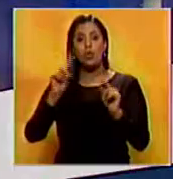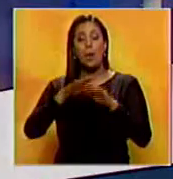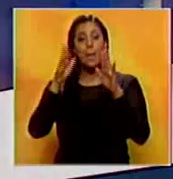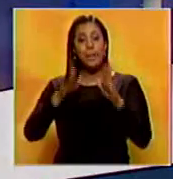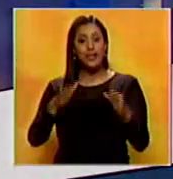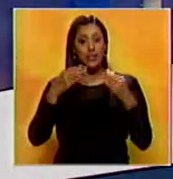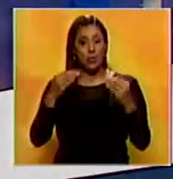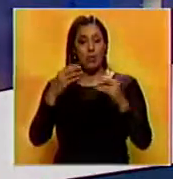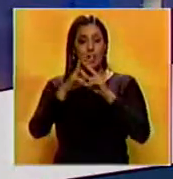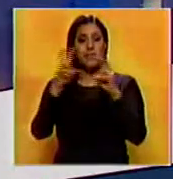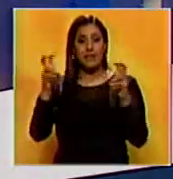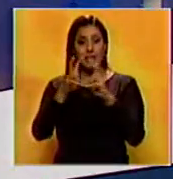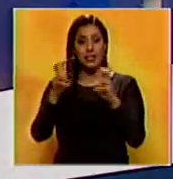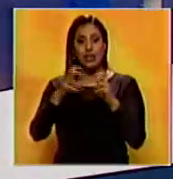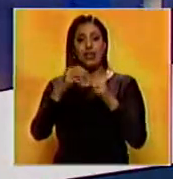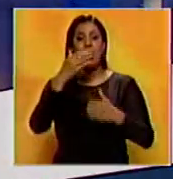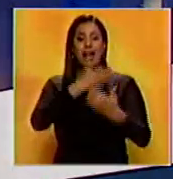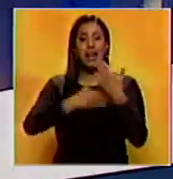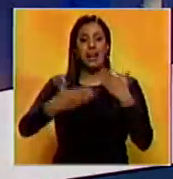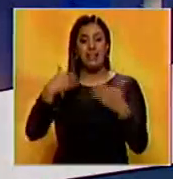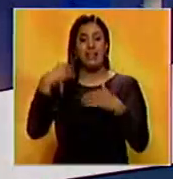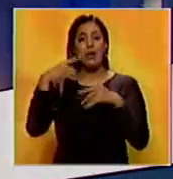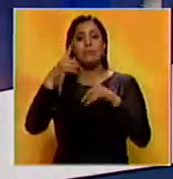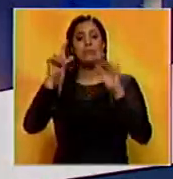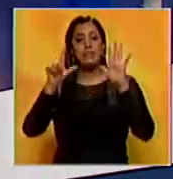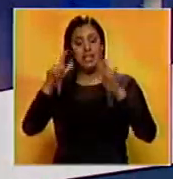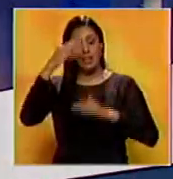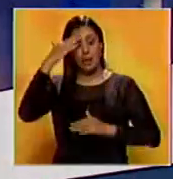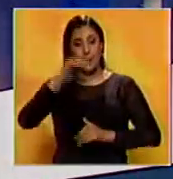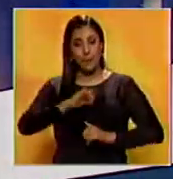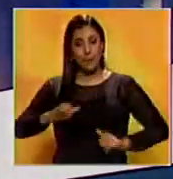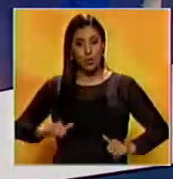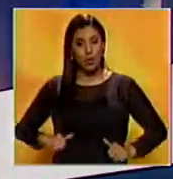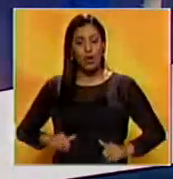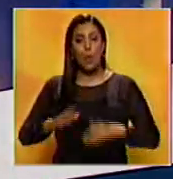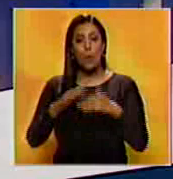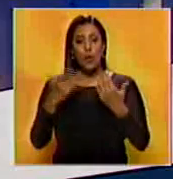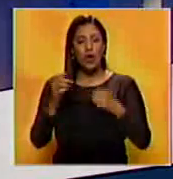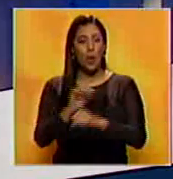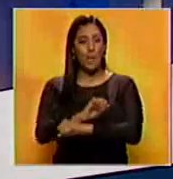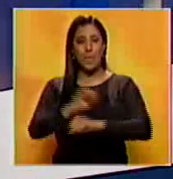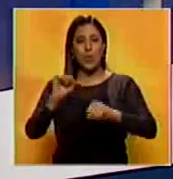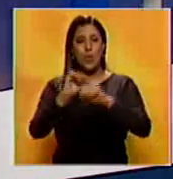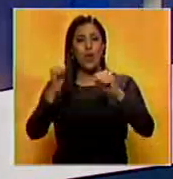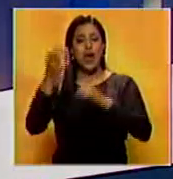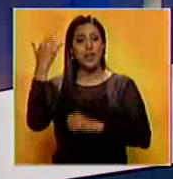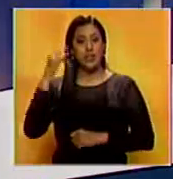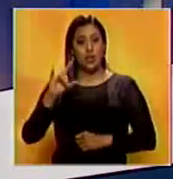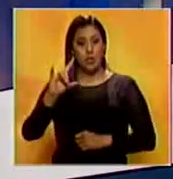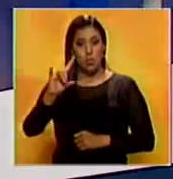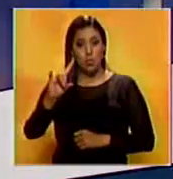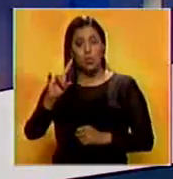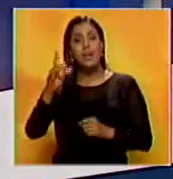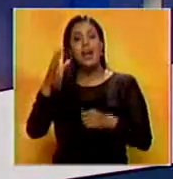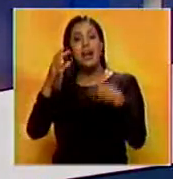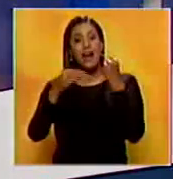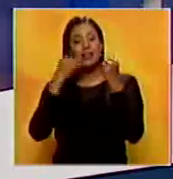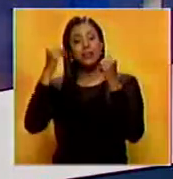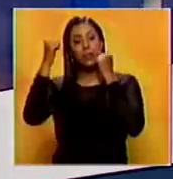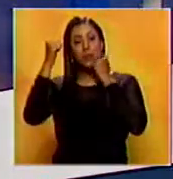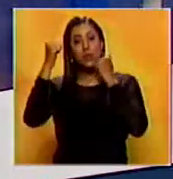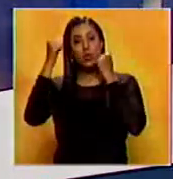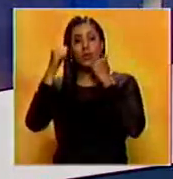el Ministerio Público Investiga las lesiones causadas a setete efectivos de la guardia nacional bolivariana tras una explosión ocurrida este lunes durante una